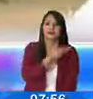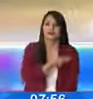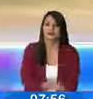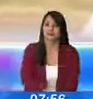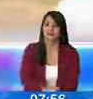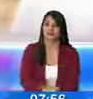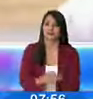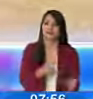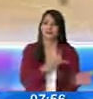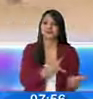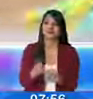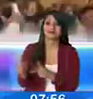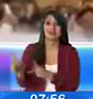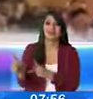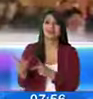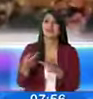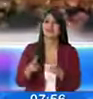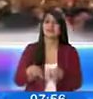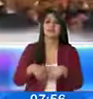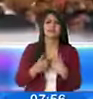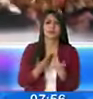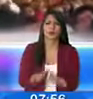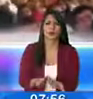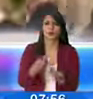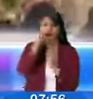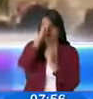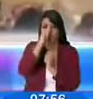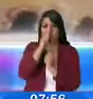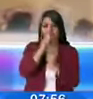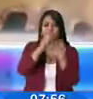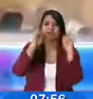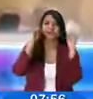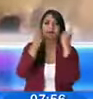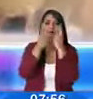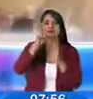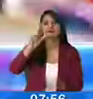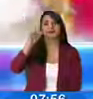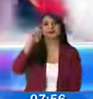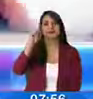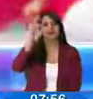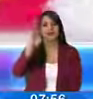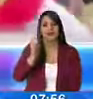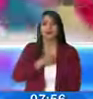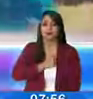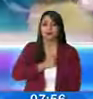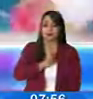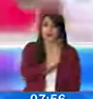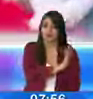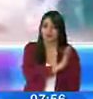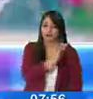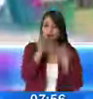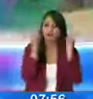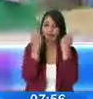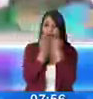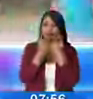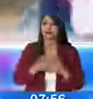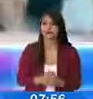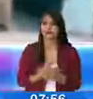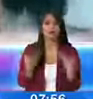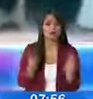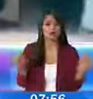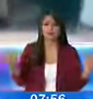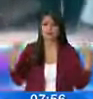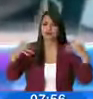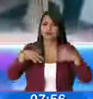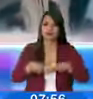de la programación consta las escaramuzas. En honor a San Vicente Ferrer, patrono de la localidad, este espectáculo convoca a propios